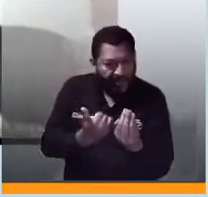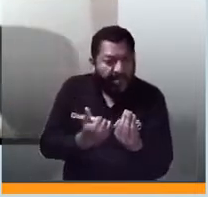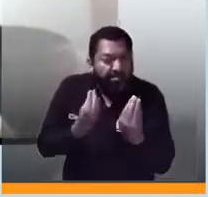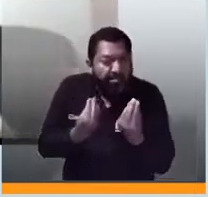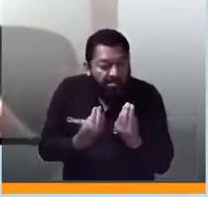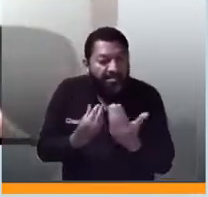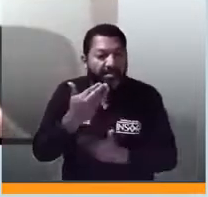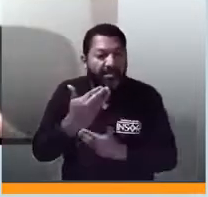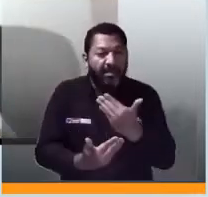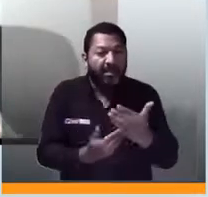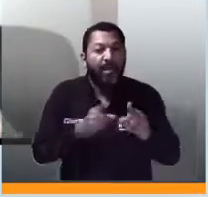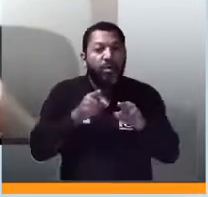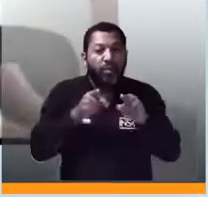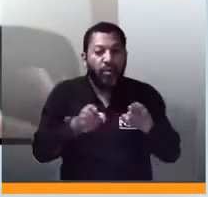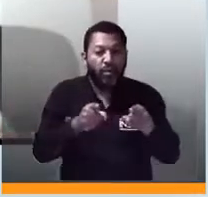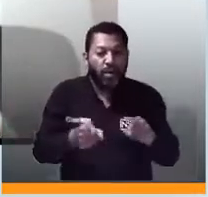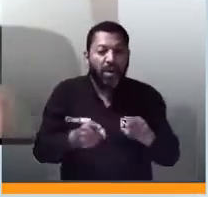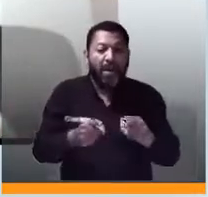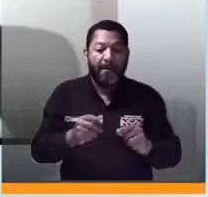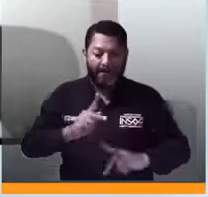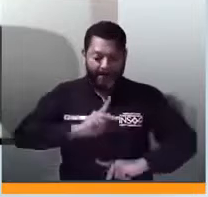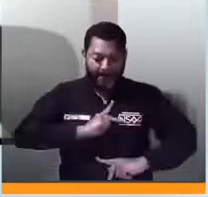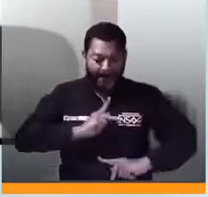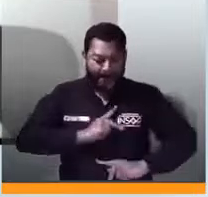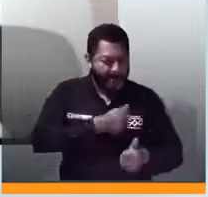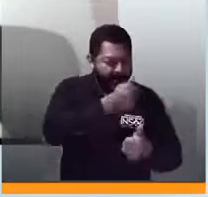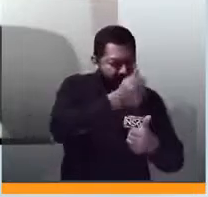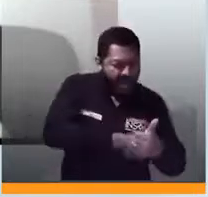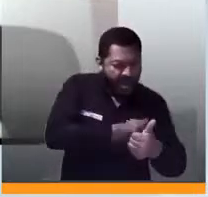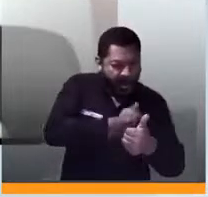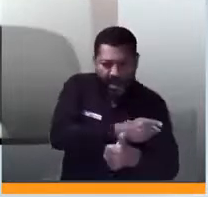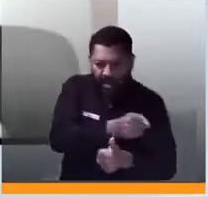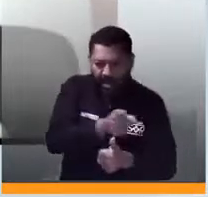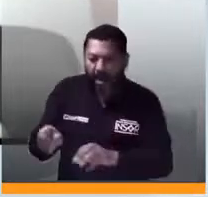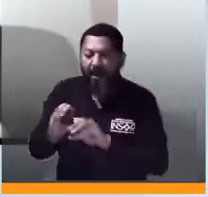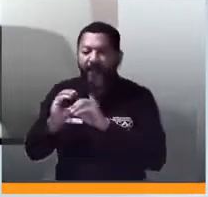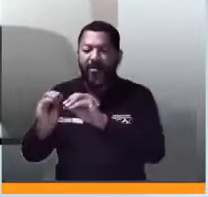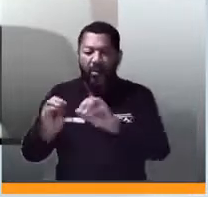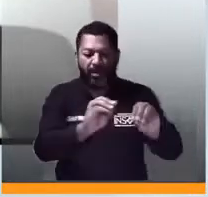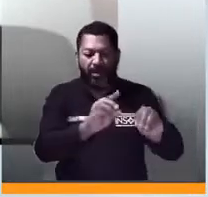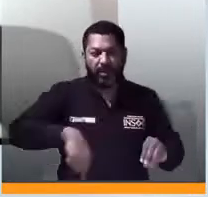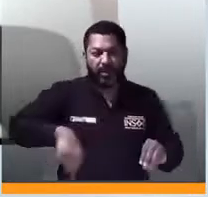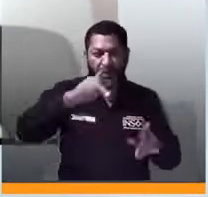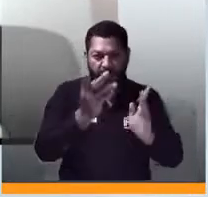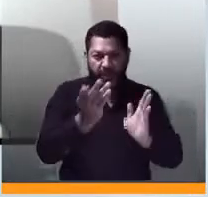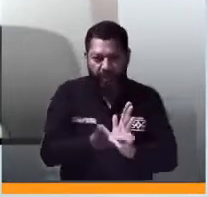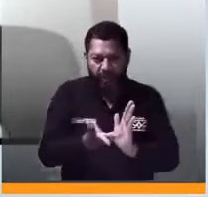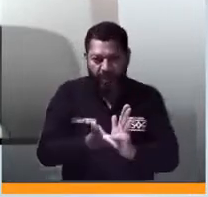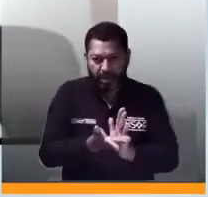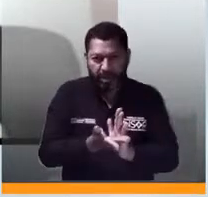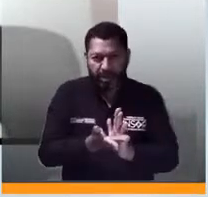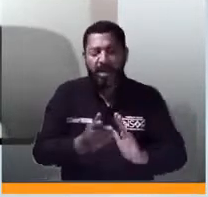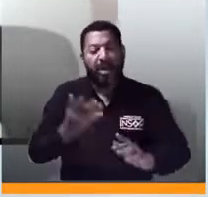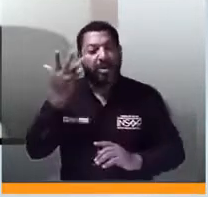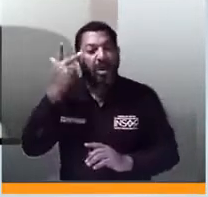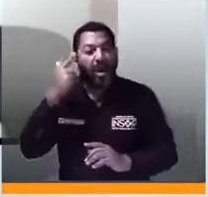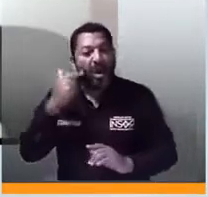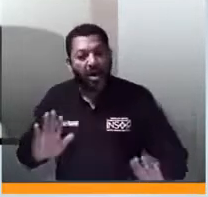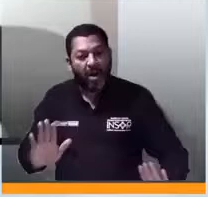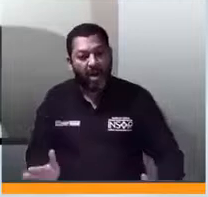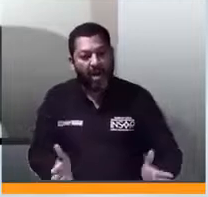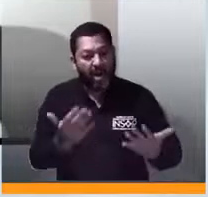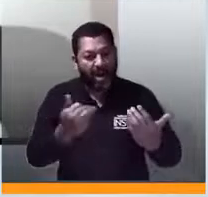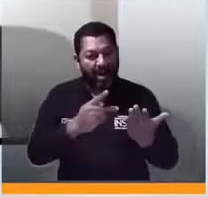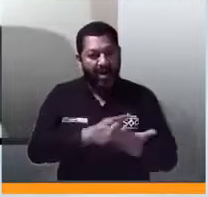responda al proceso personalizado de formación que nosotros estamos intentando hacer todos los días en